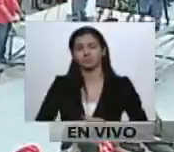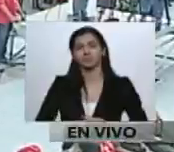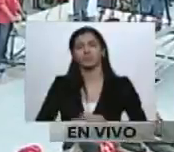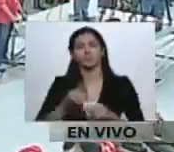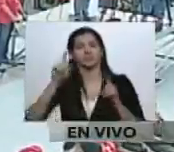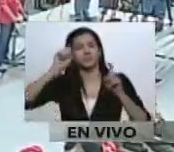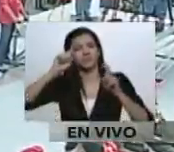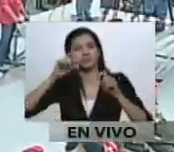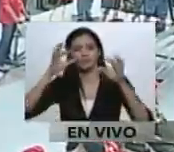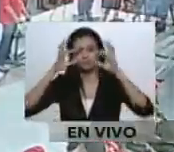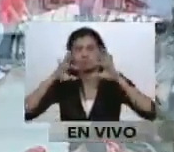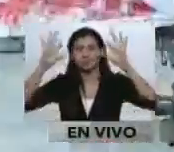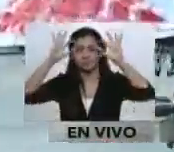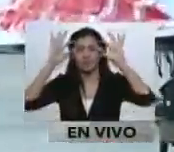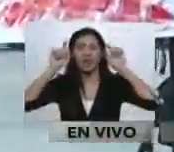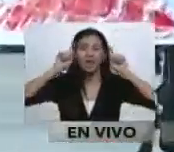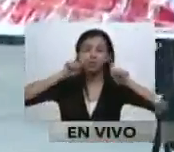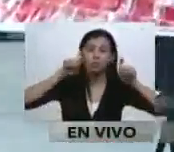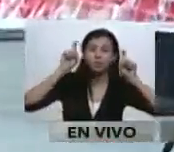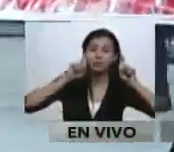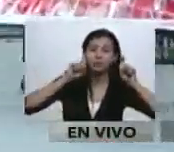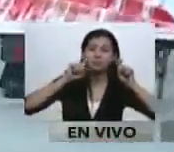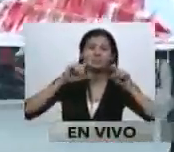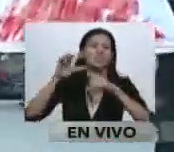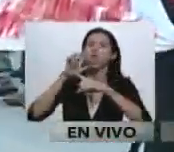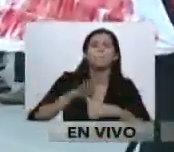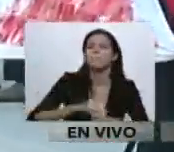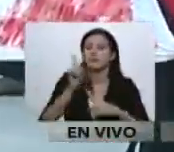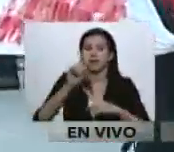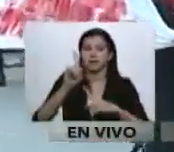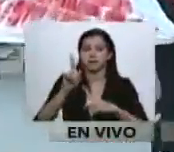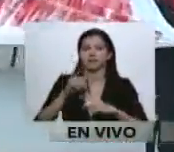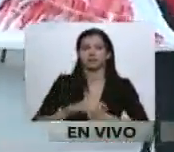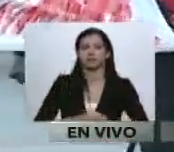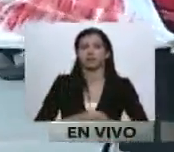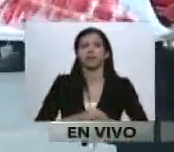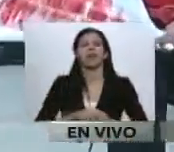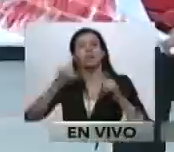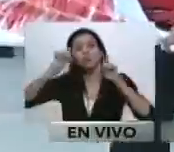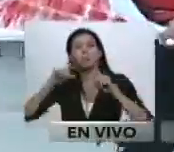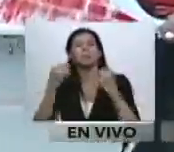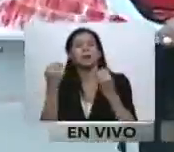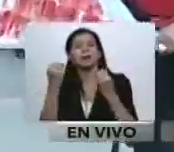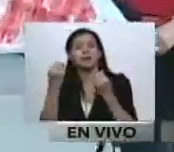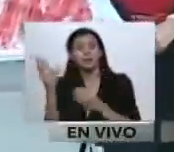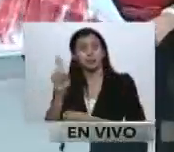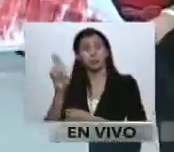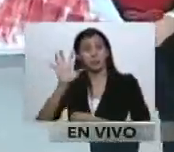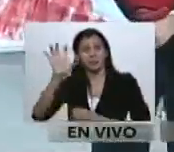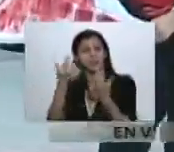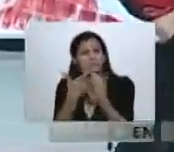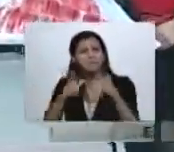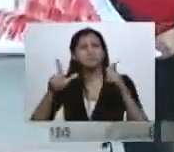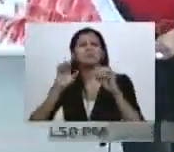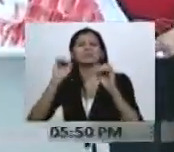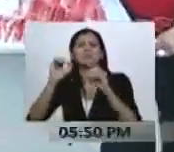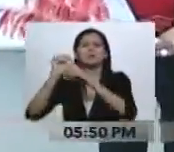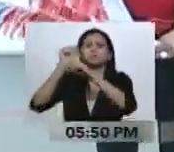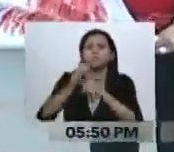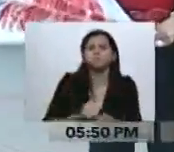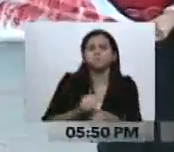sin domesticar, formar para ser república libre e independiente de cualquier